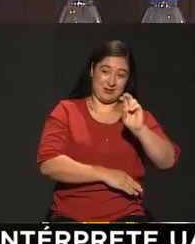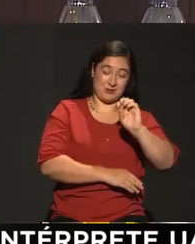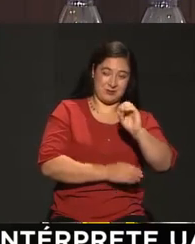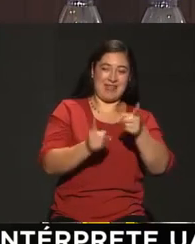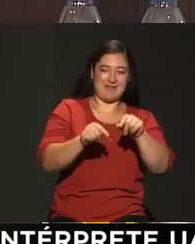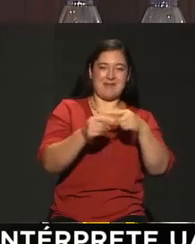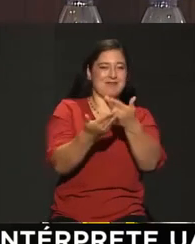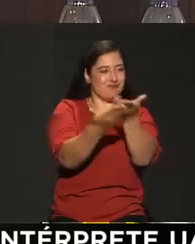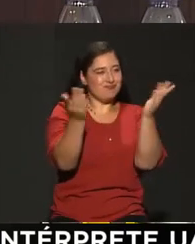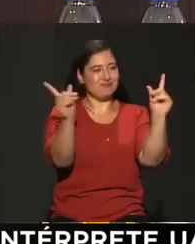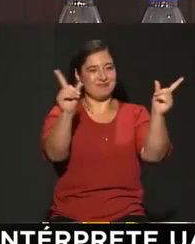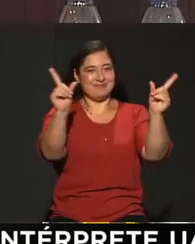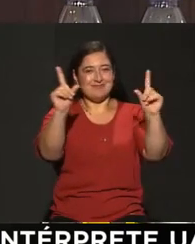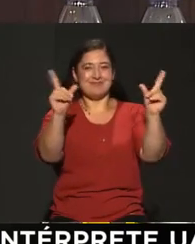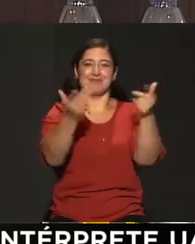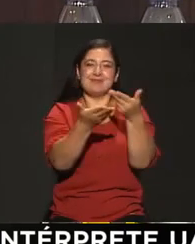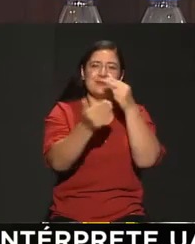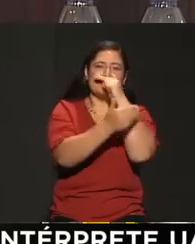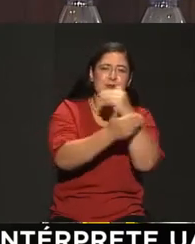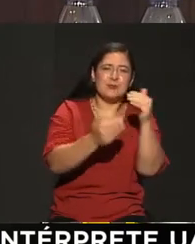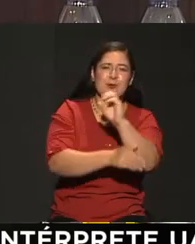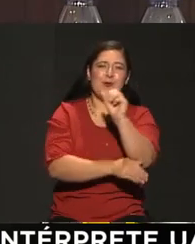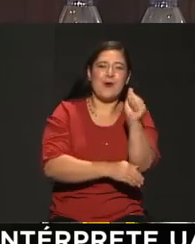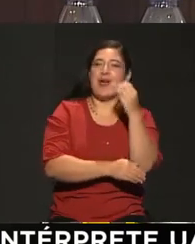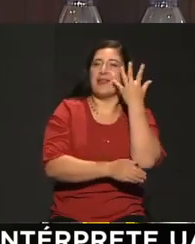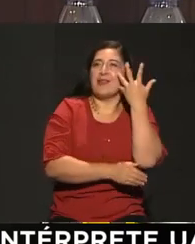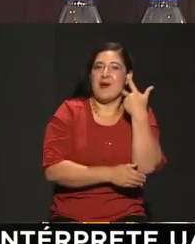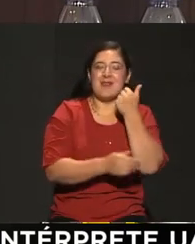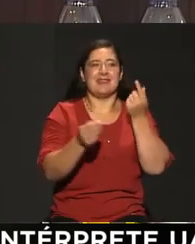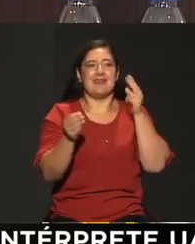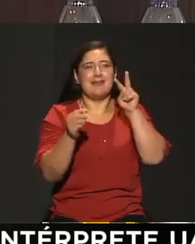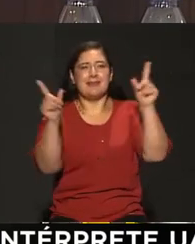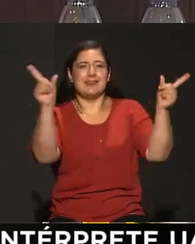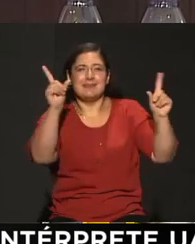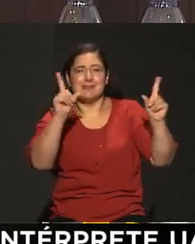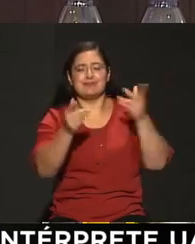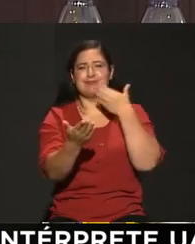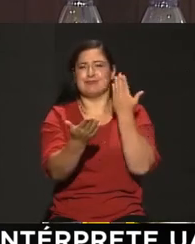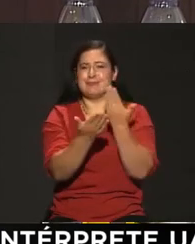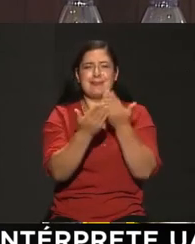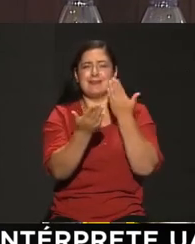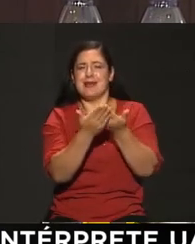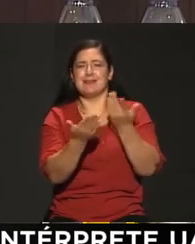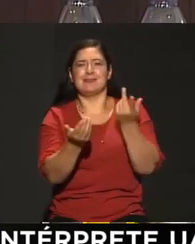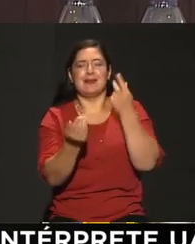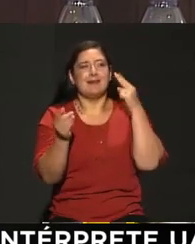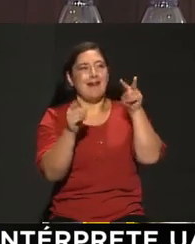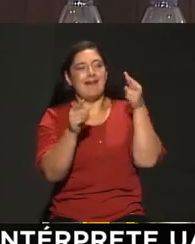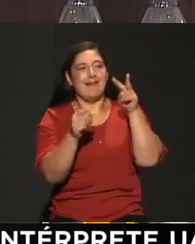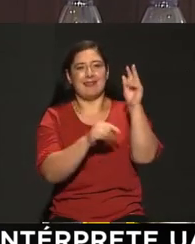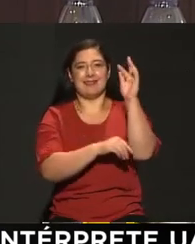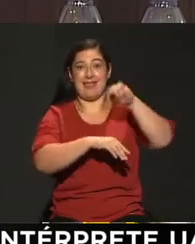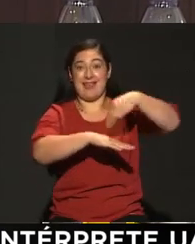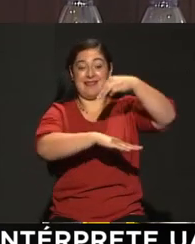fieles televidentes, nuestros niños y niñas que sabemos que se conectan con este programa. Gracias por estar ahí siempre conectados con Telemedellín y